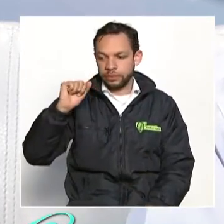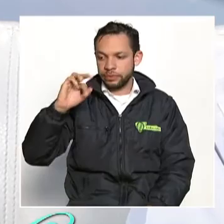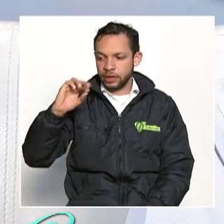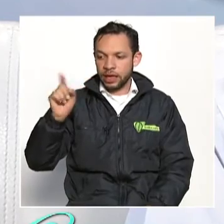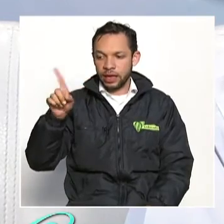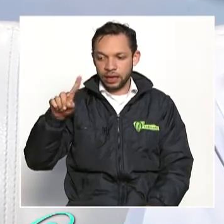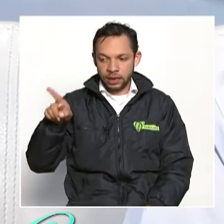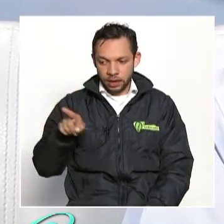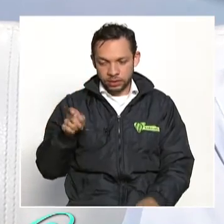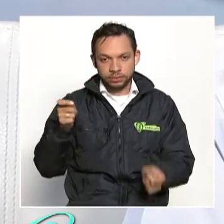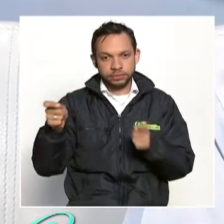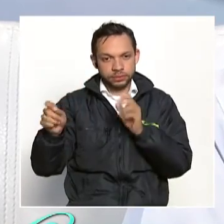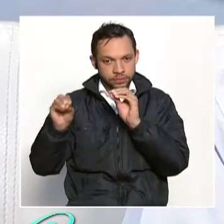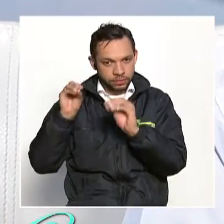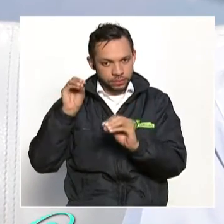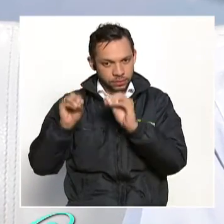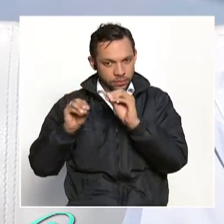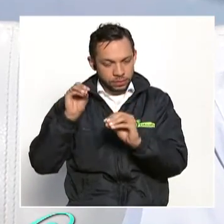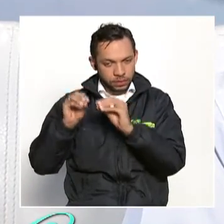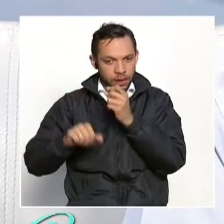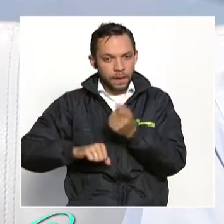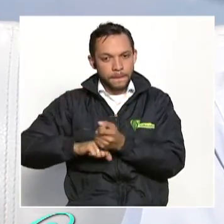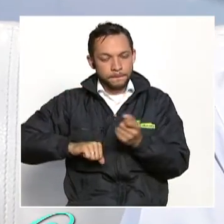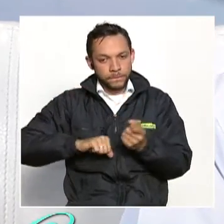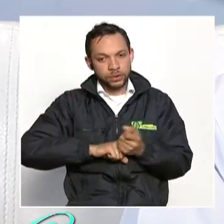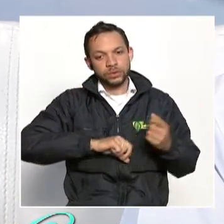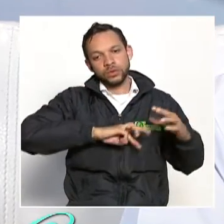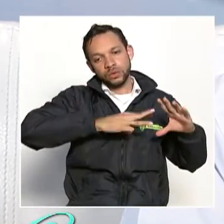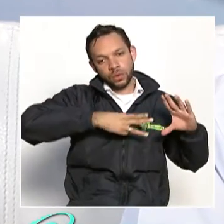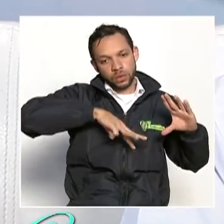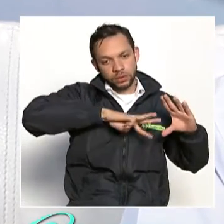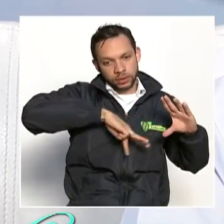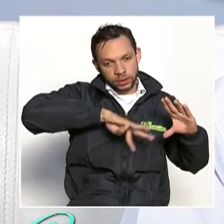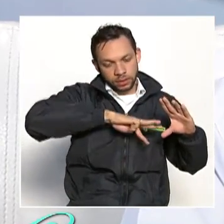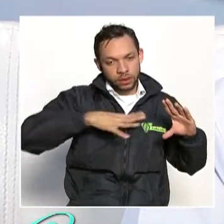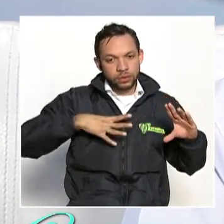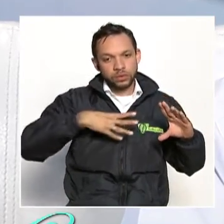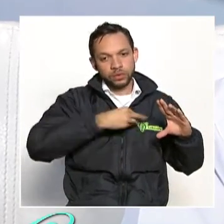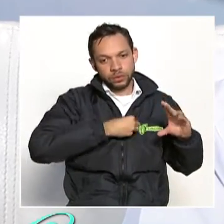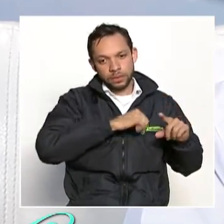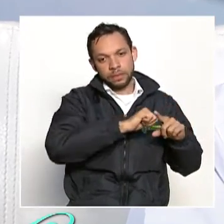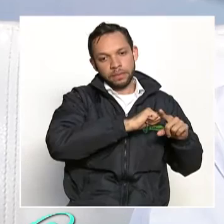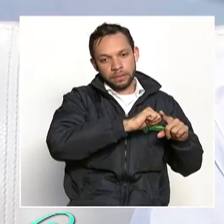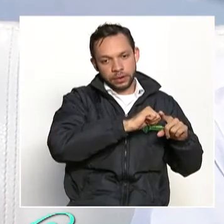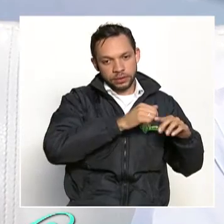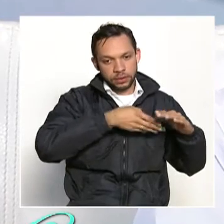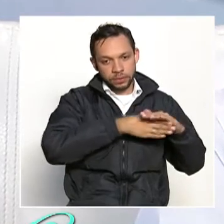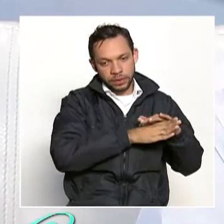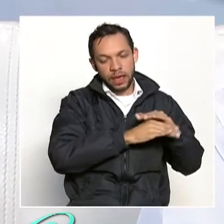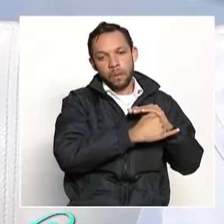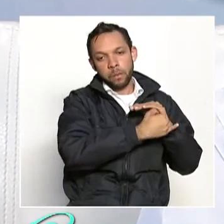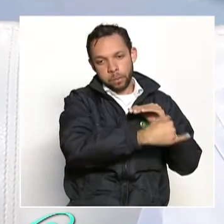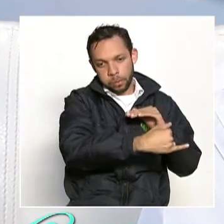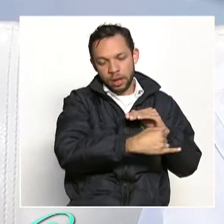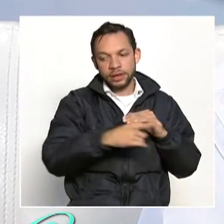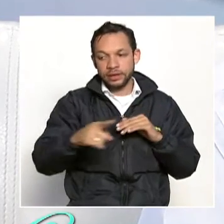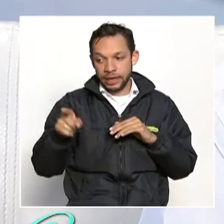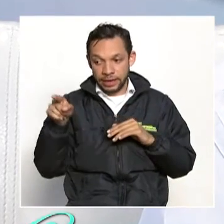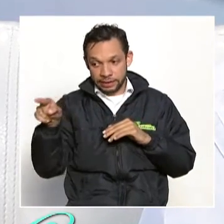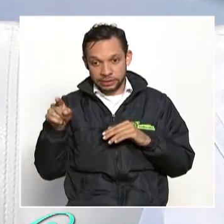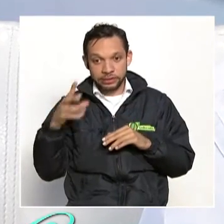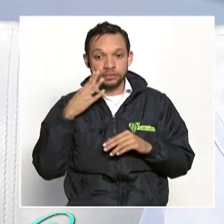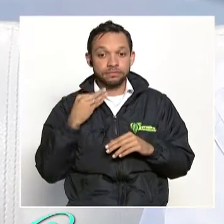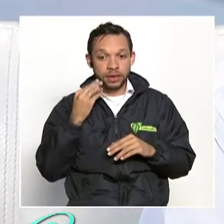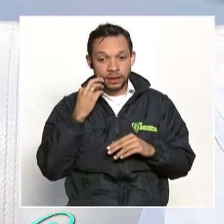de hacerlos, los de Dos Quebradas y todo ese sector lo hacemos nosotros en nuestra clínica y en el hotel. Y el bacteriólogo